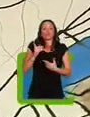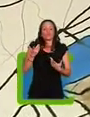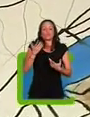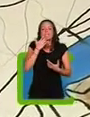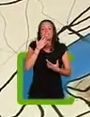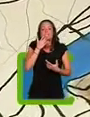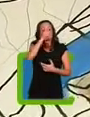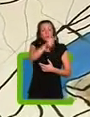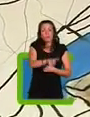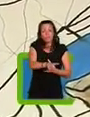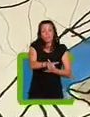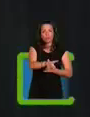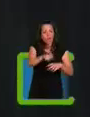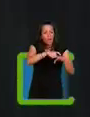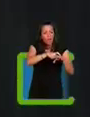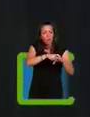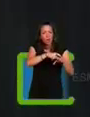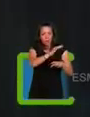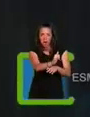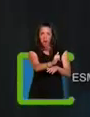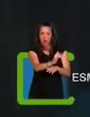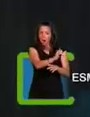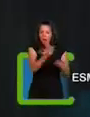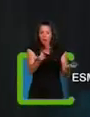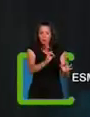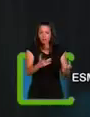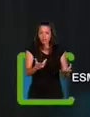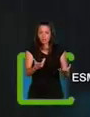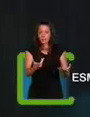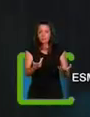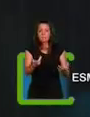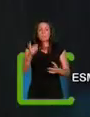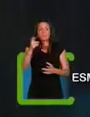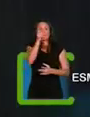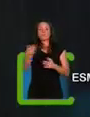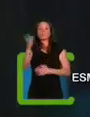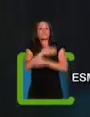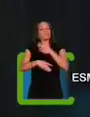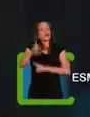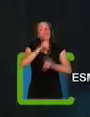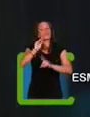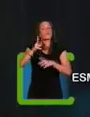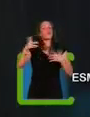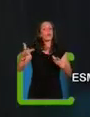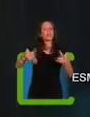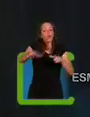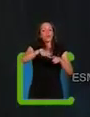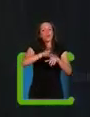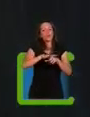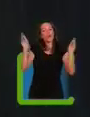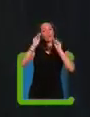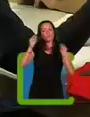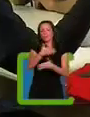que quien tiene una cualidad la tiene, quien tiene talento lo tiene. ¿Cuál es el problema de las personas con discapacidad? Que es que no tienen sitios